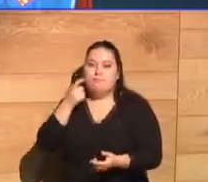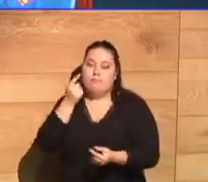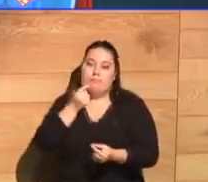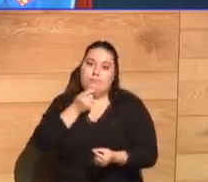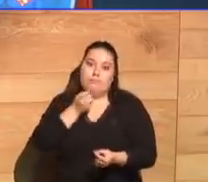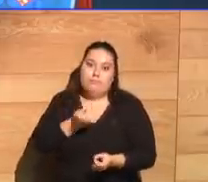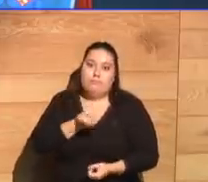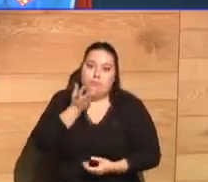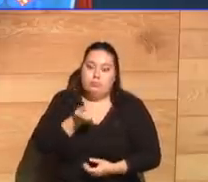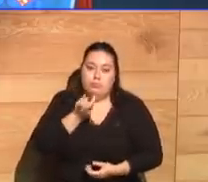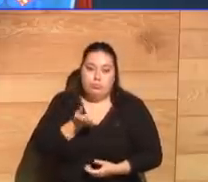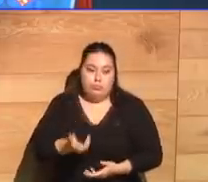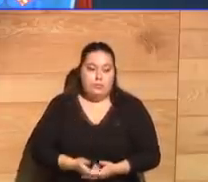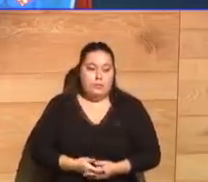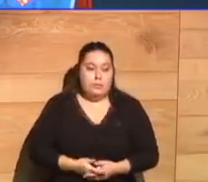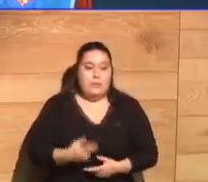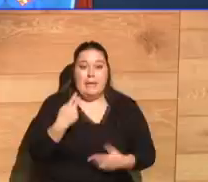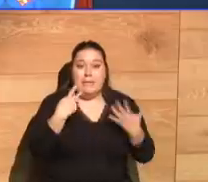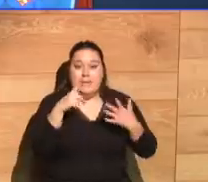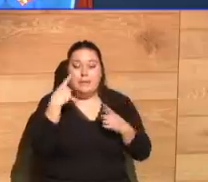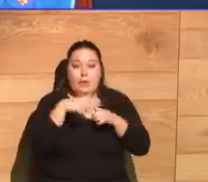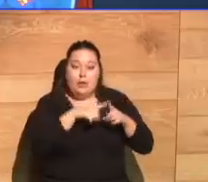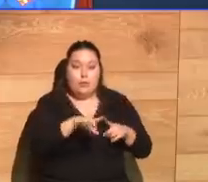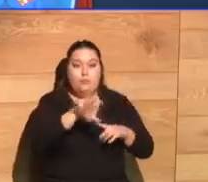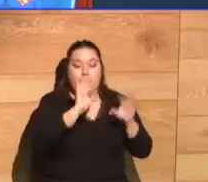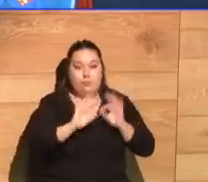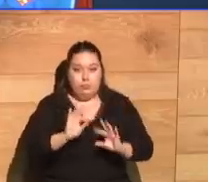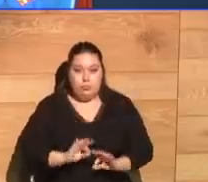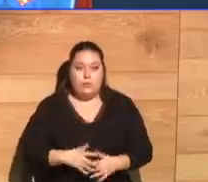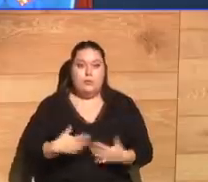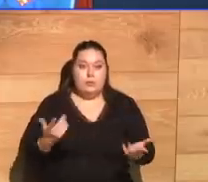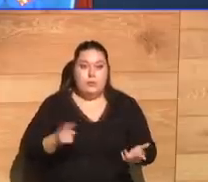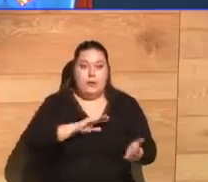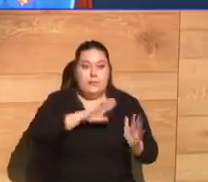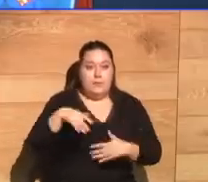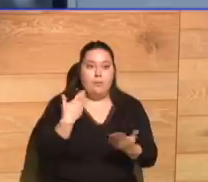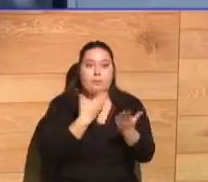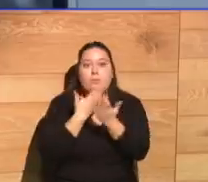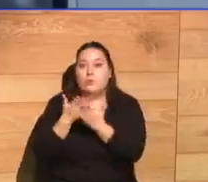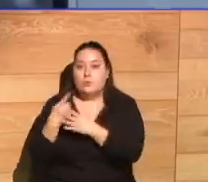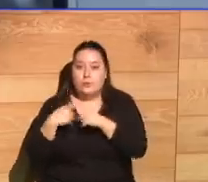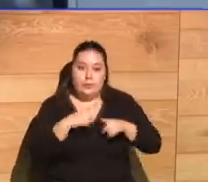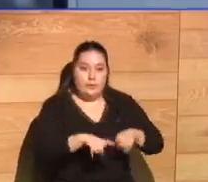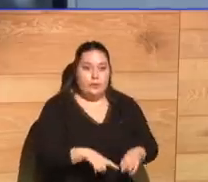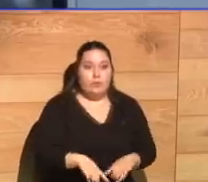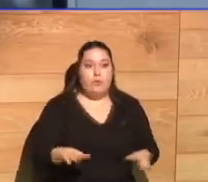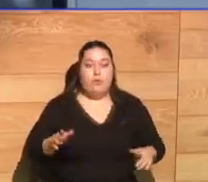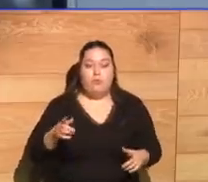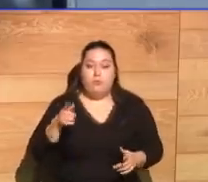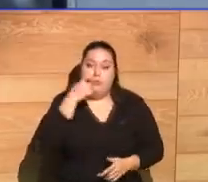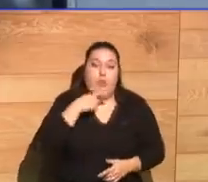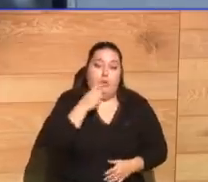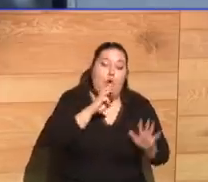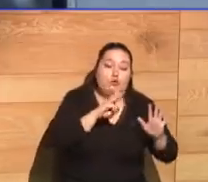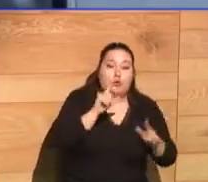como 6 o 7, digamos que cada cosa que sucede ahí sirve para 6 o 7 propósitos diferentes. Y al final una escena que podía ser simplemente de vuelo de 8 minutos,